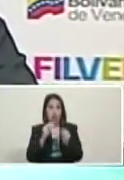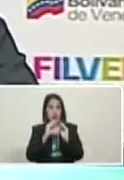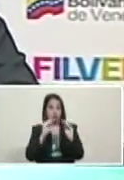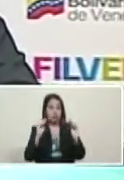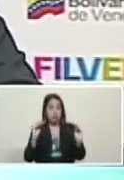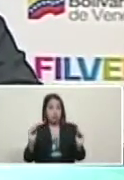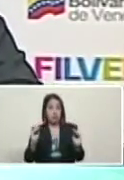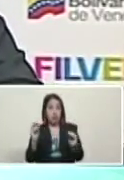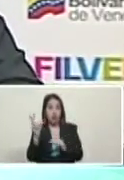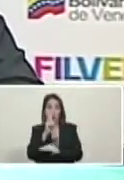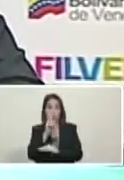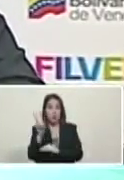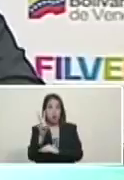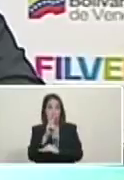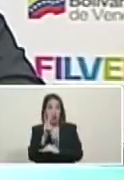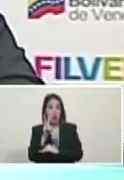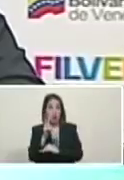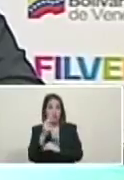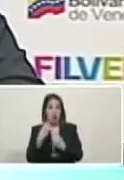que viven en el exterior.